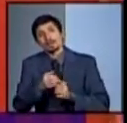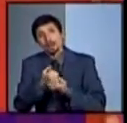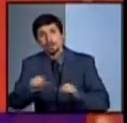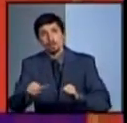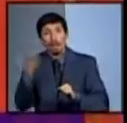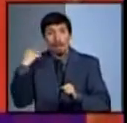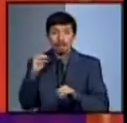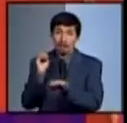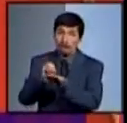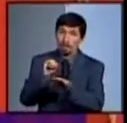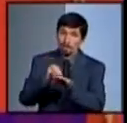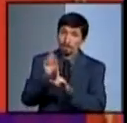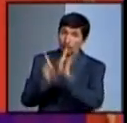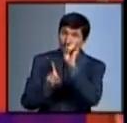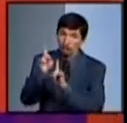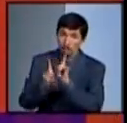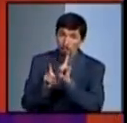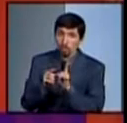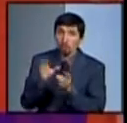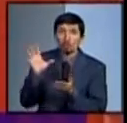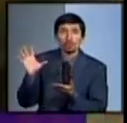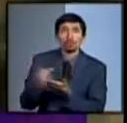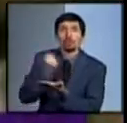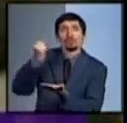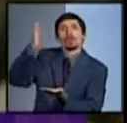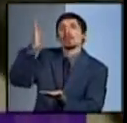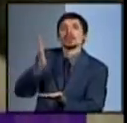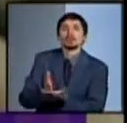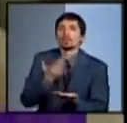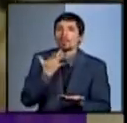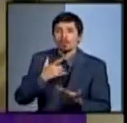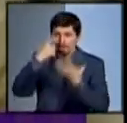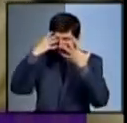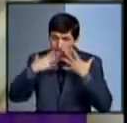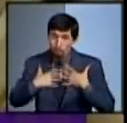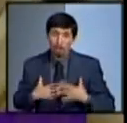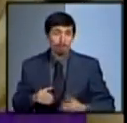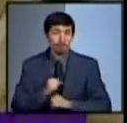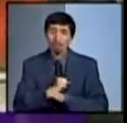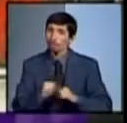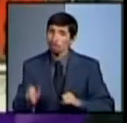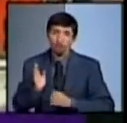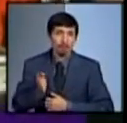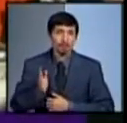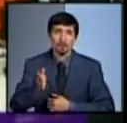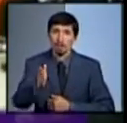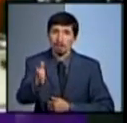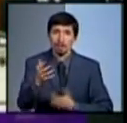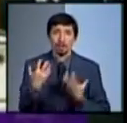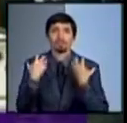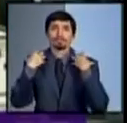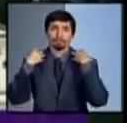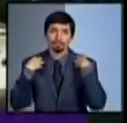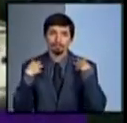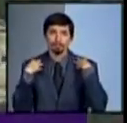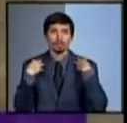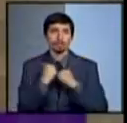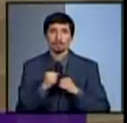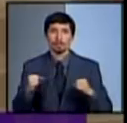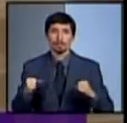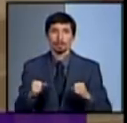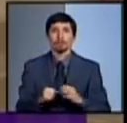días antes y explicó que tomaba esa decisión porque no estaba en condiciones físicas para enfrentar las obligaciones del cargo.